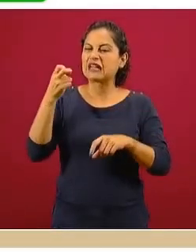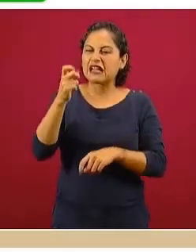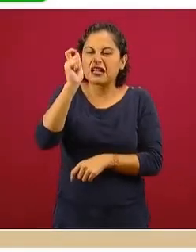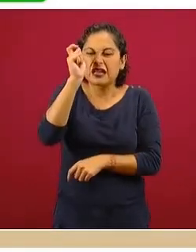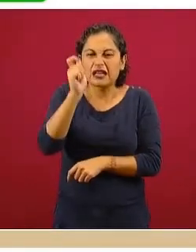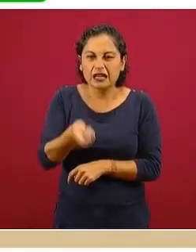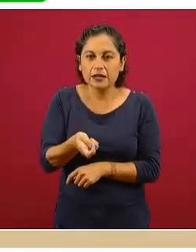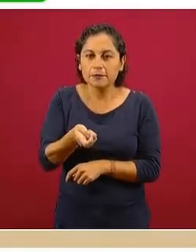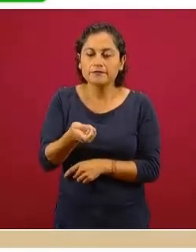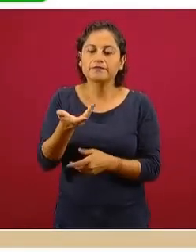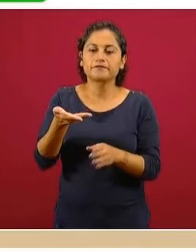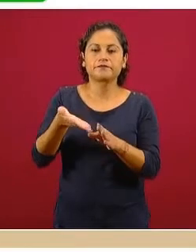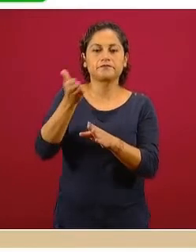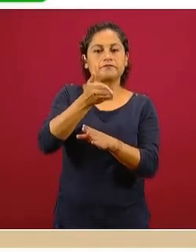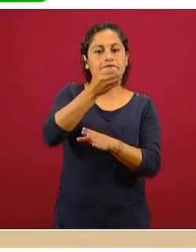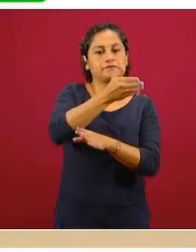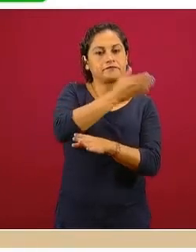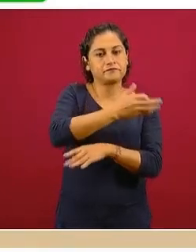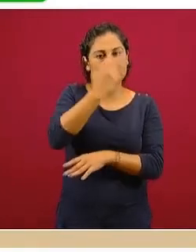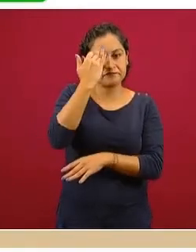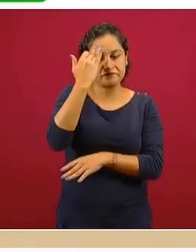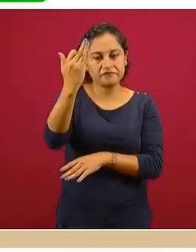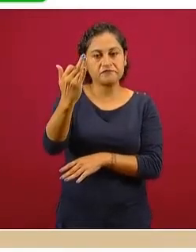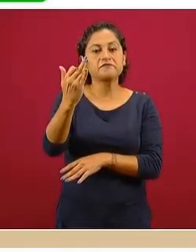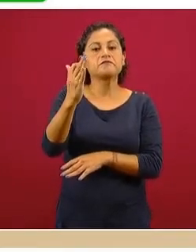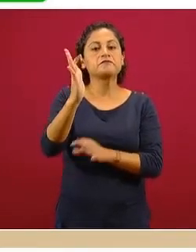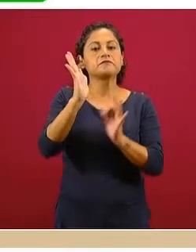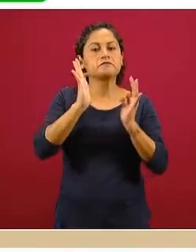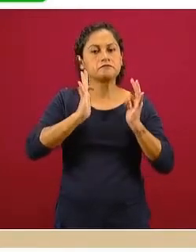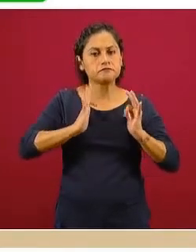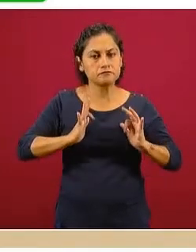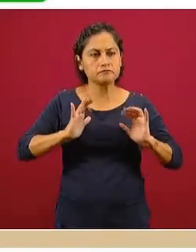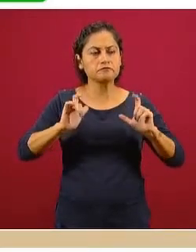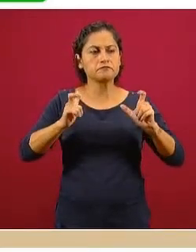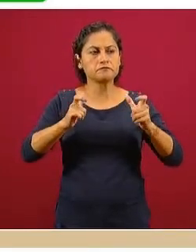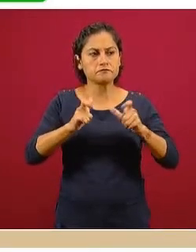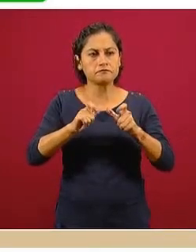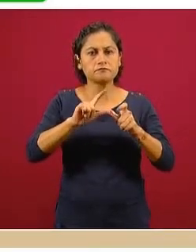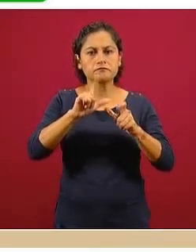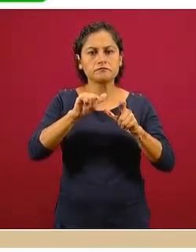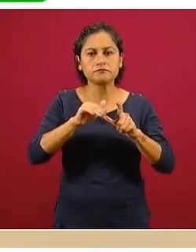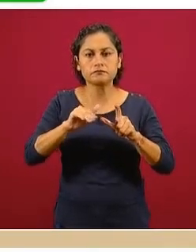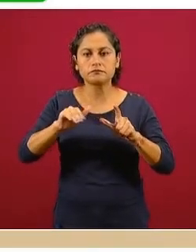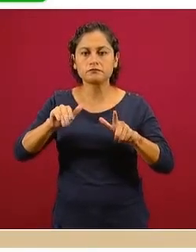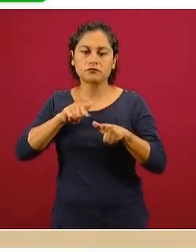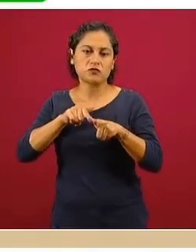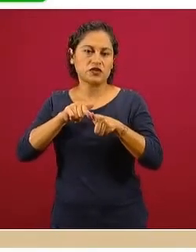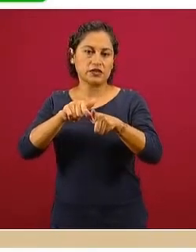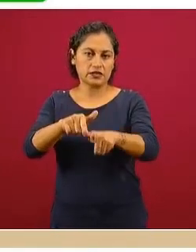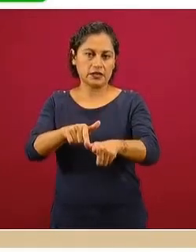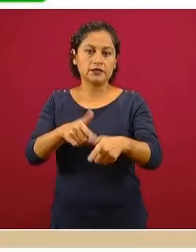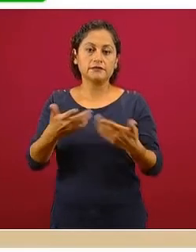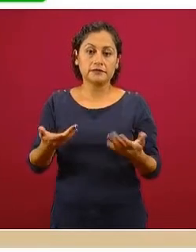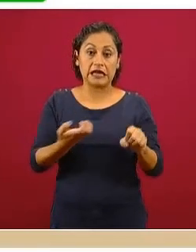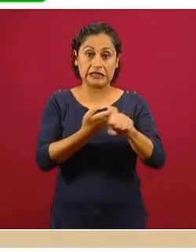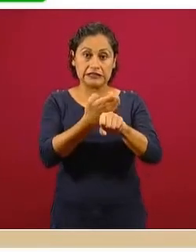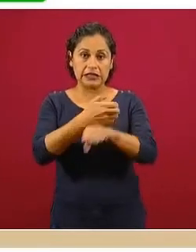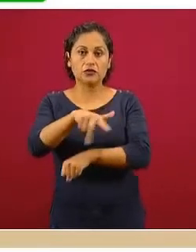manifestarse después de haber tenido ya algunas semanas de descenso. Son 13 entidades, todas las